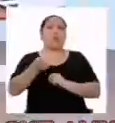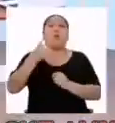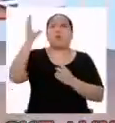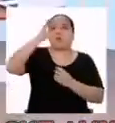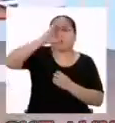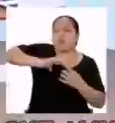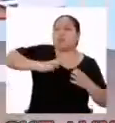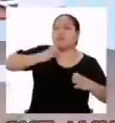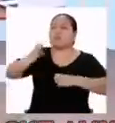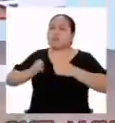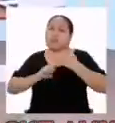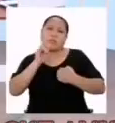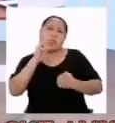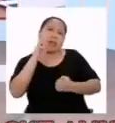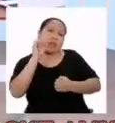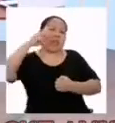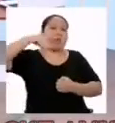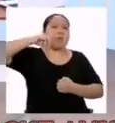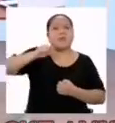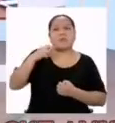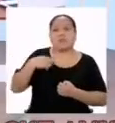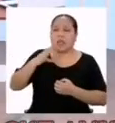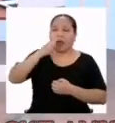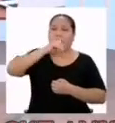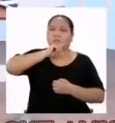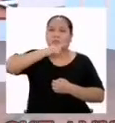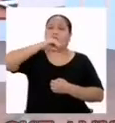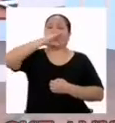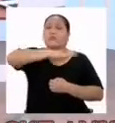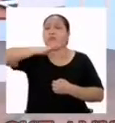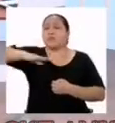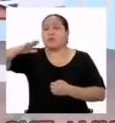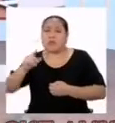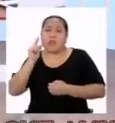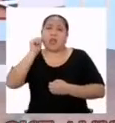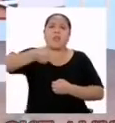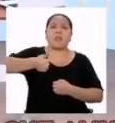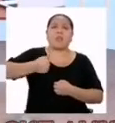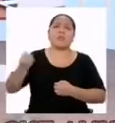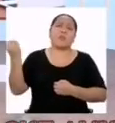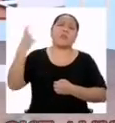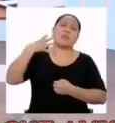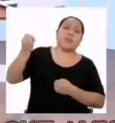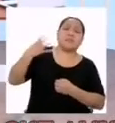emoción. Yaremis rebasa y las chicas del mañana, así como lo dice mi hermana